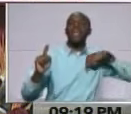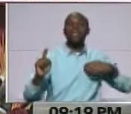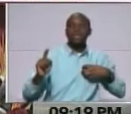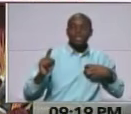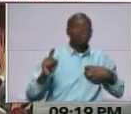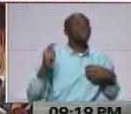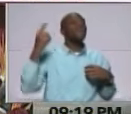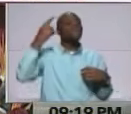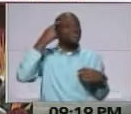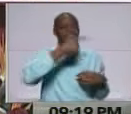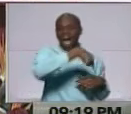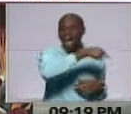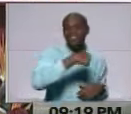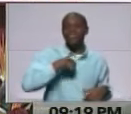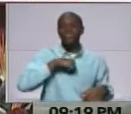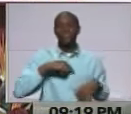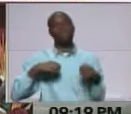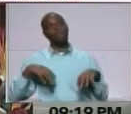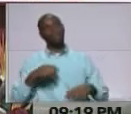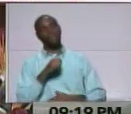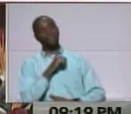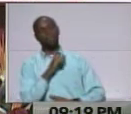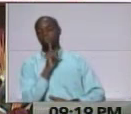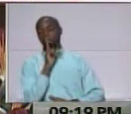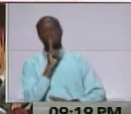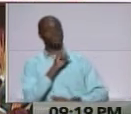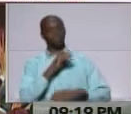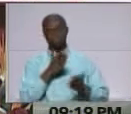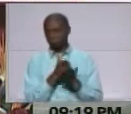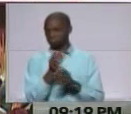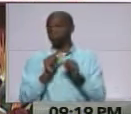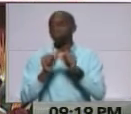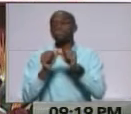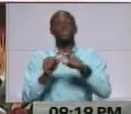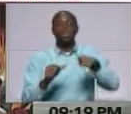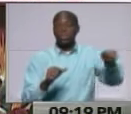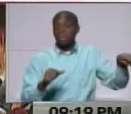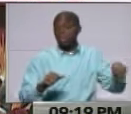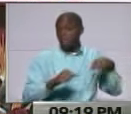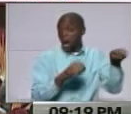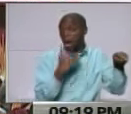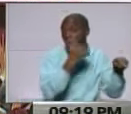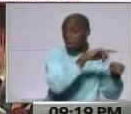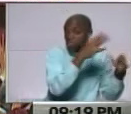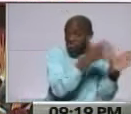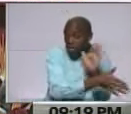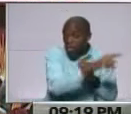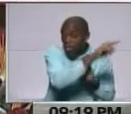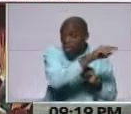rendir. Y les voy a decir algo. Esa campaña, una maldición de burro mocho, no llega al cielo.